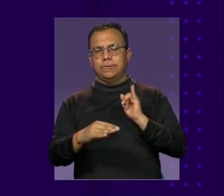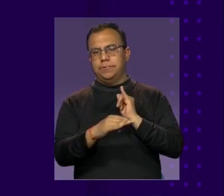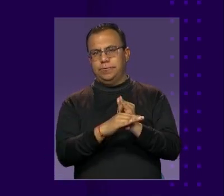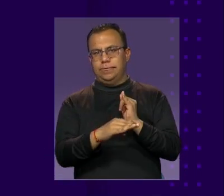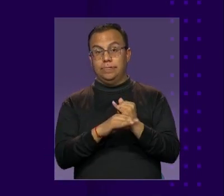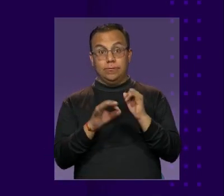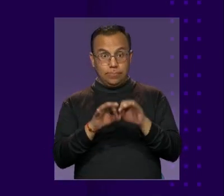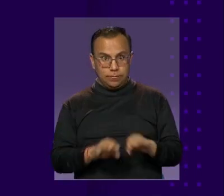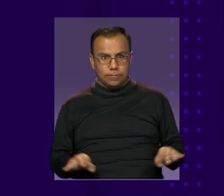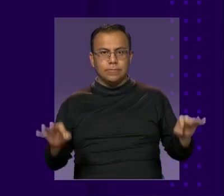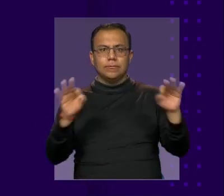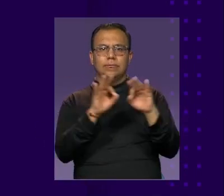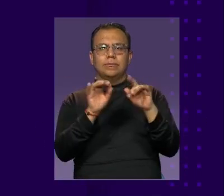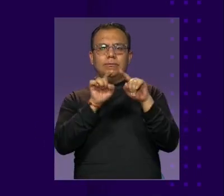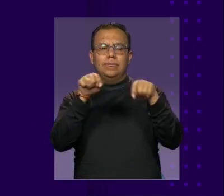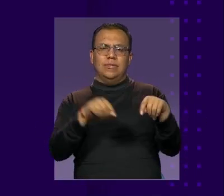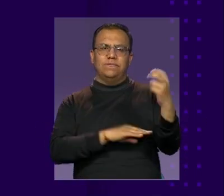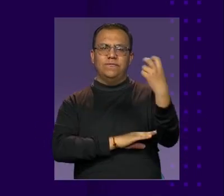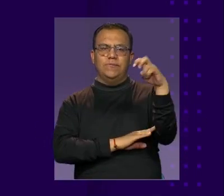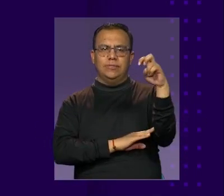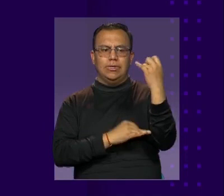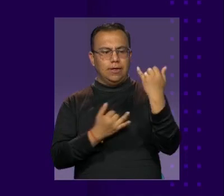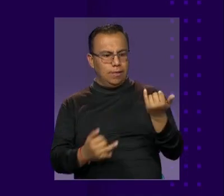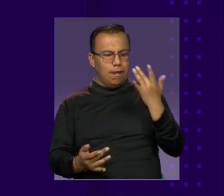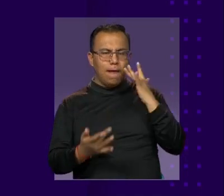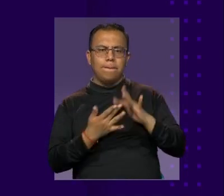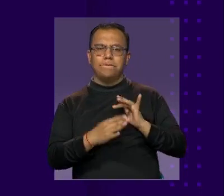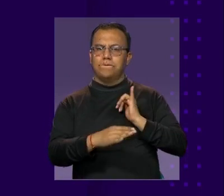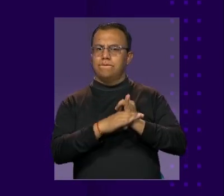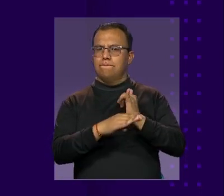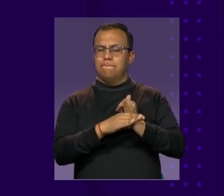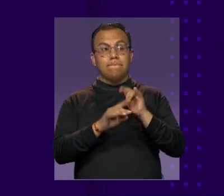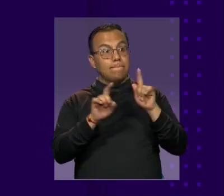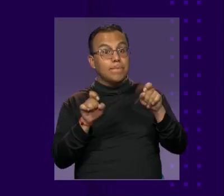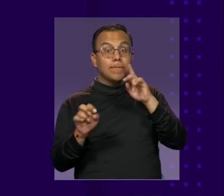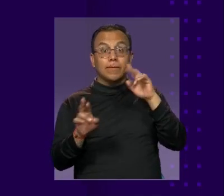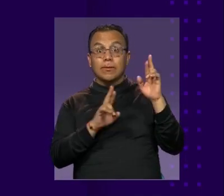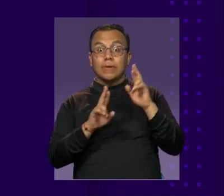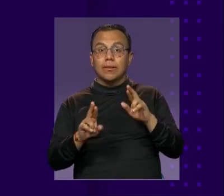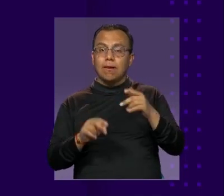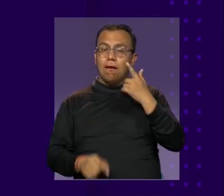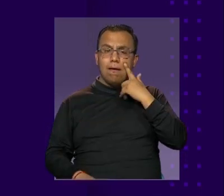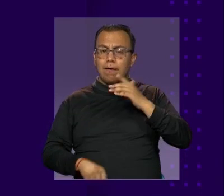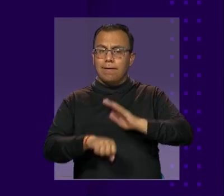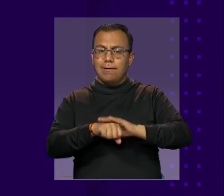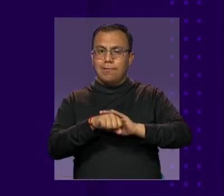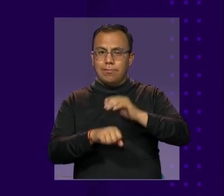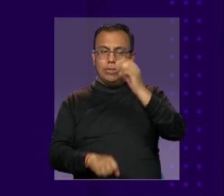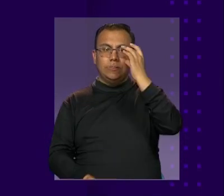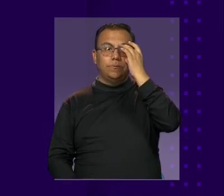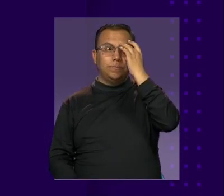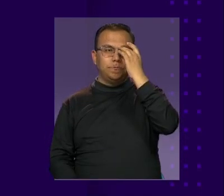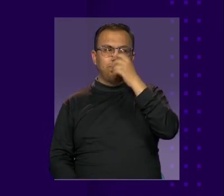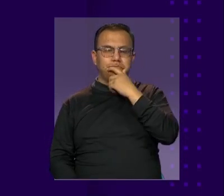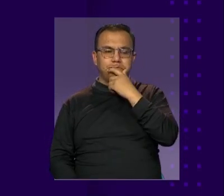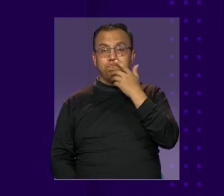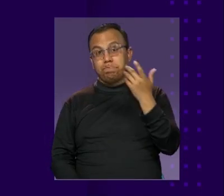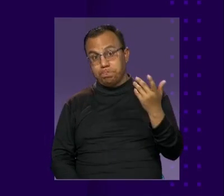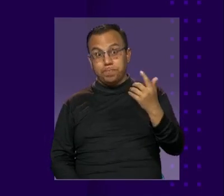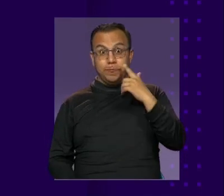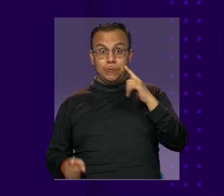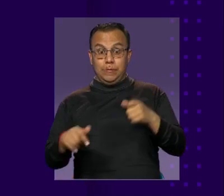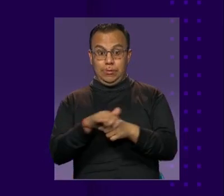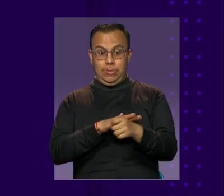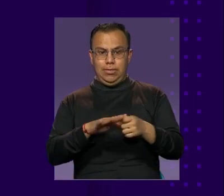tan importantes como la Fiscalía, en una institución que incluso recordemos que pues en